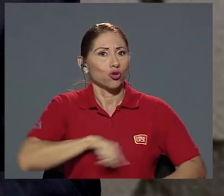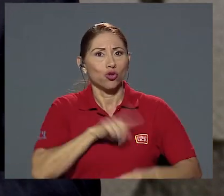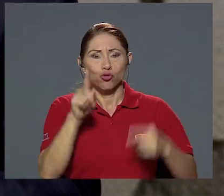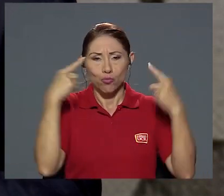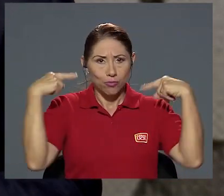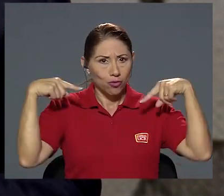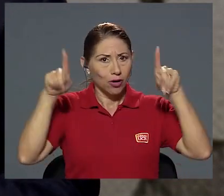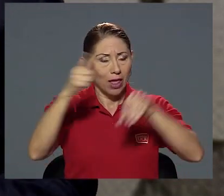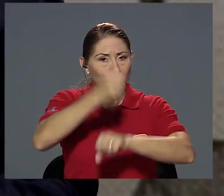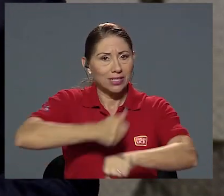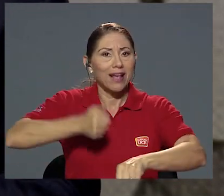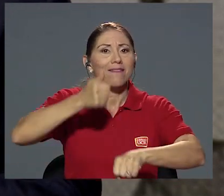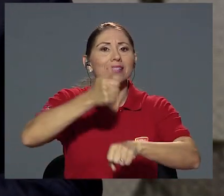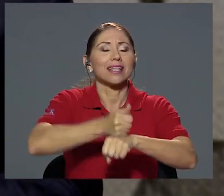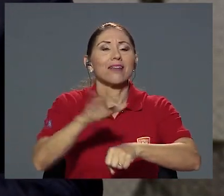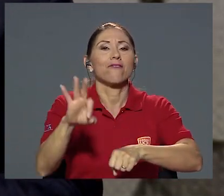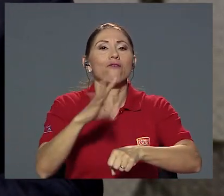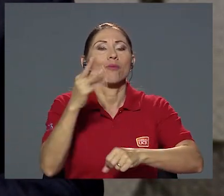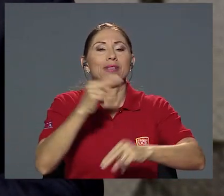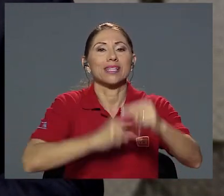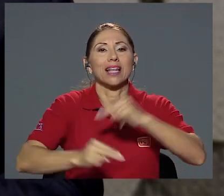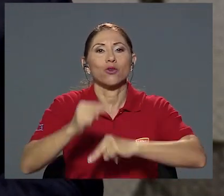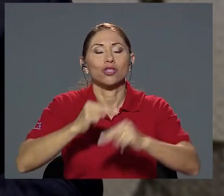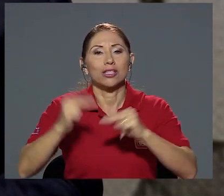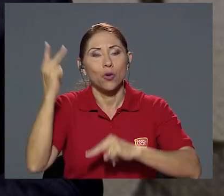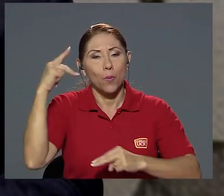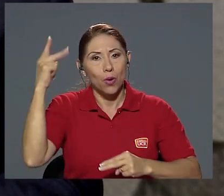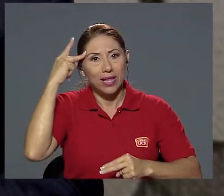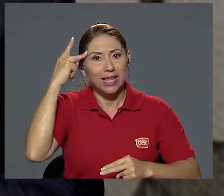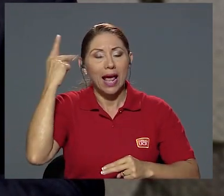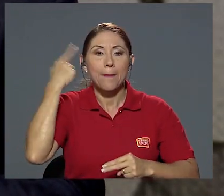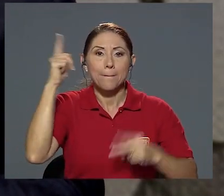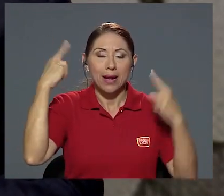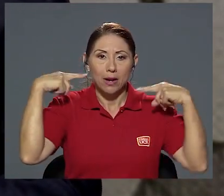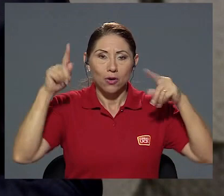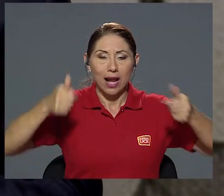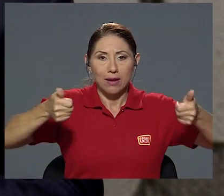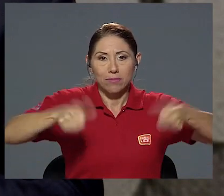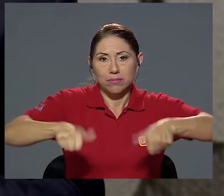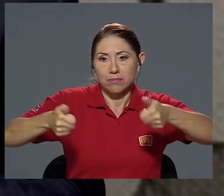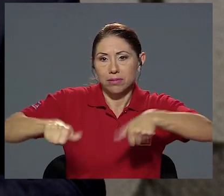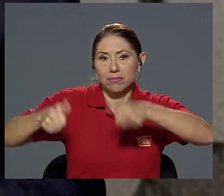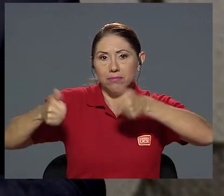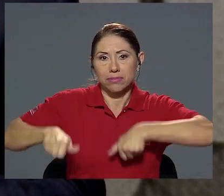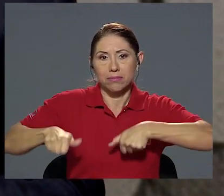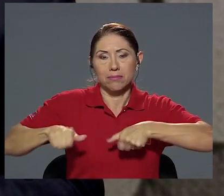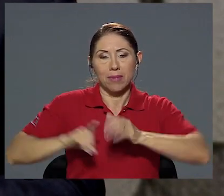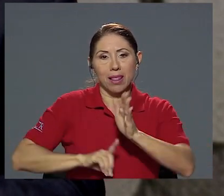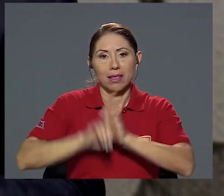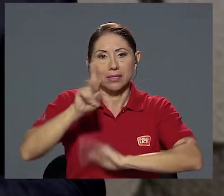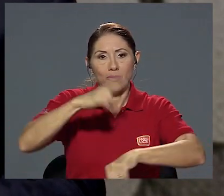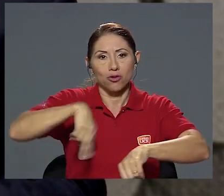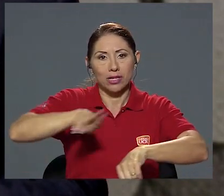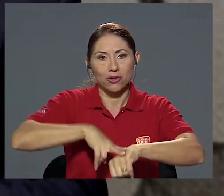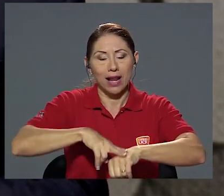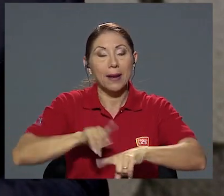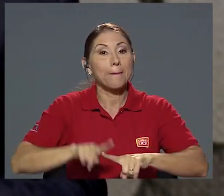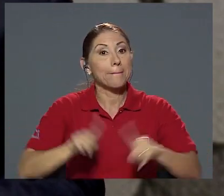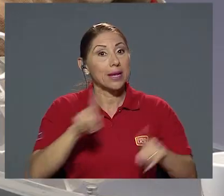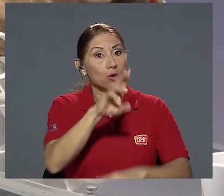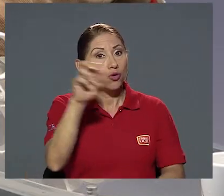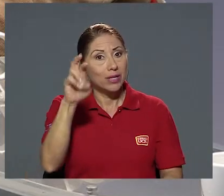establecer formas de negociación política que nos permitan llegar a acuerdos sobre puntos mínimos para el desarrollo